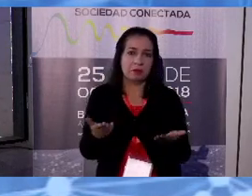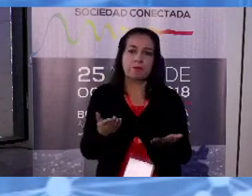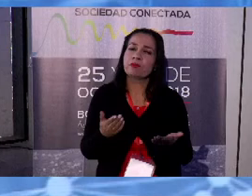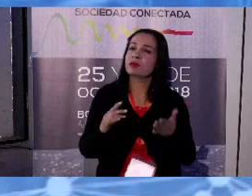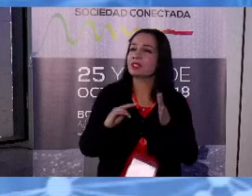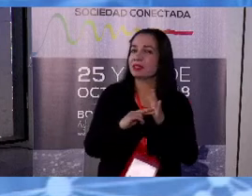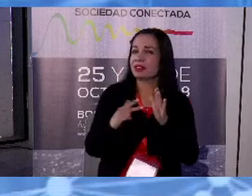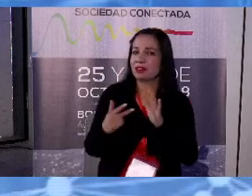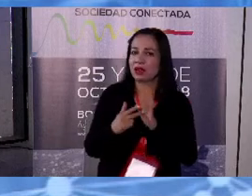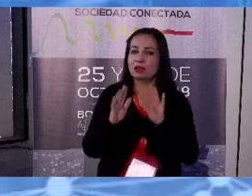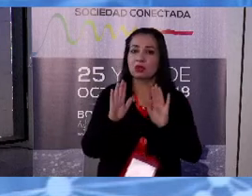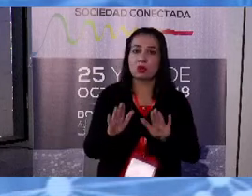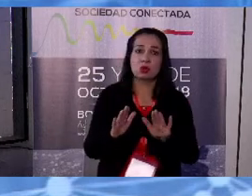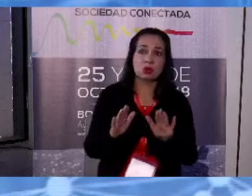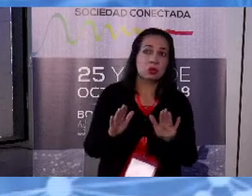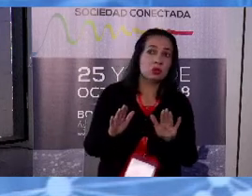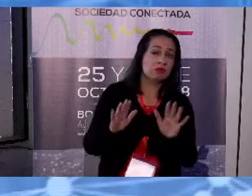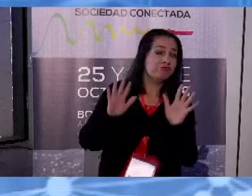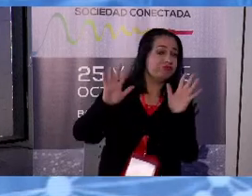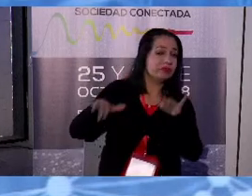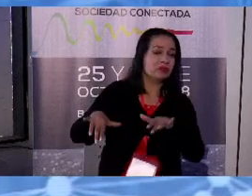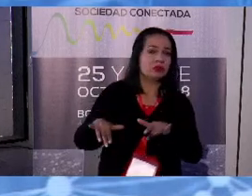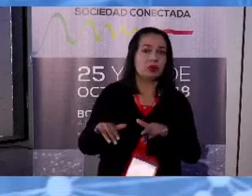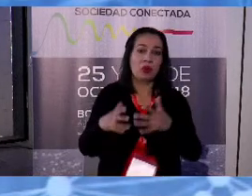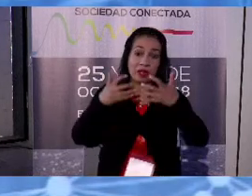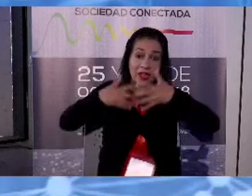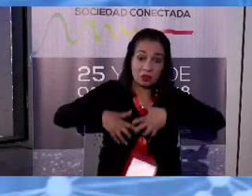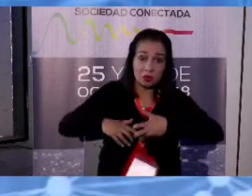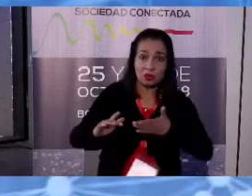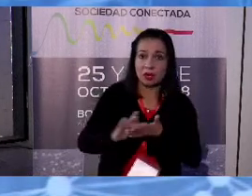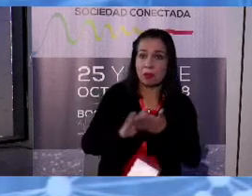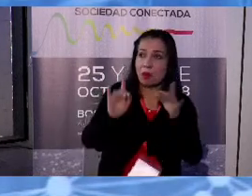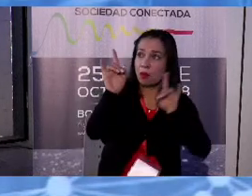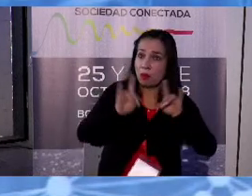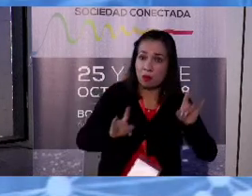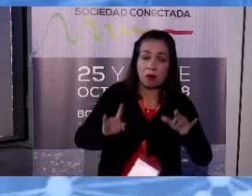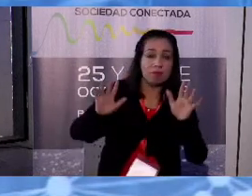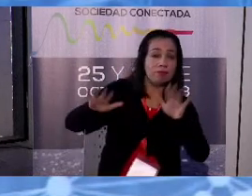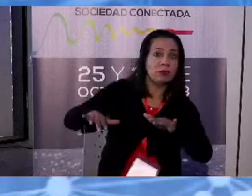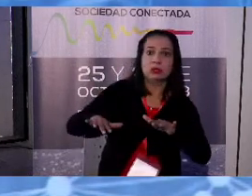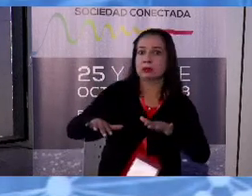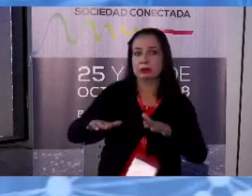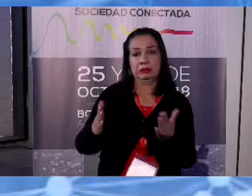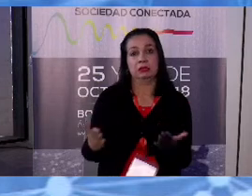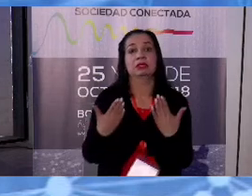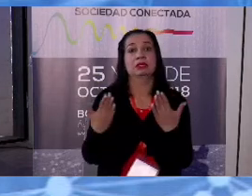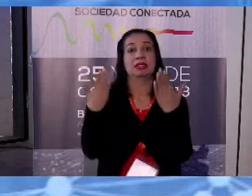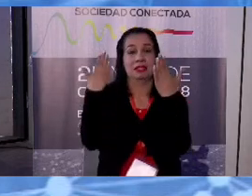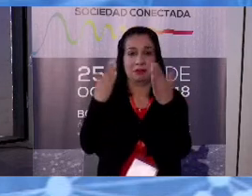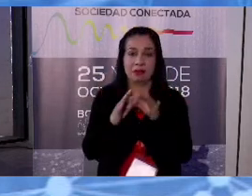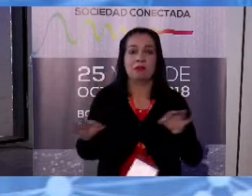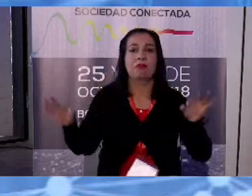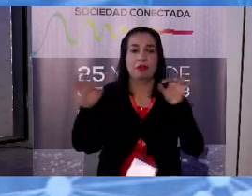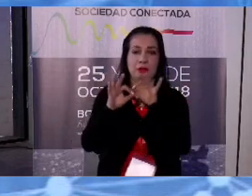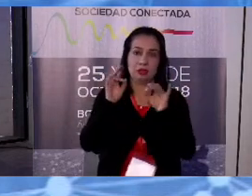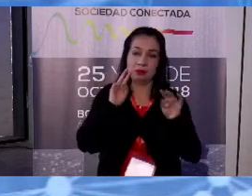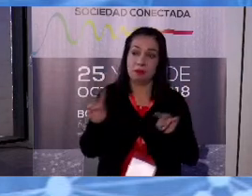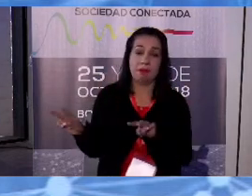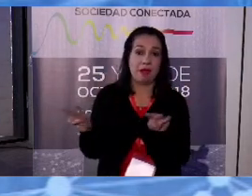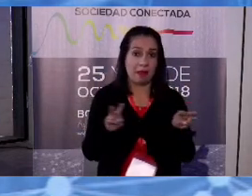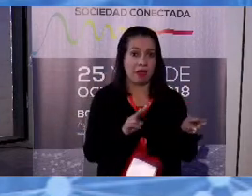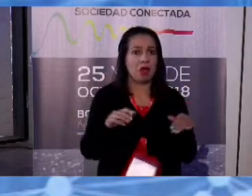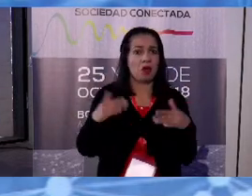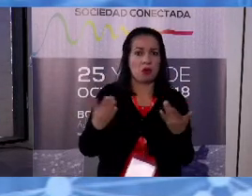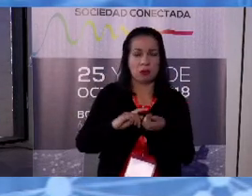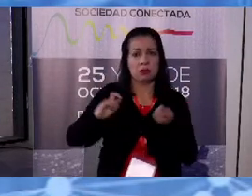no es nada nada despreciable la industria móvil y y por eso eh tenemos que que que tener esta perspectiva sobre sobre la